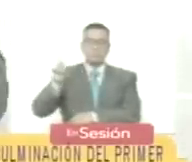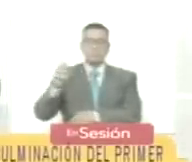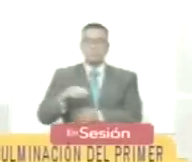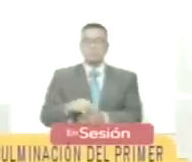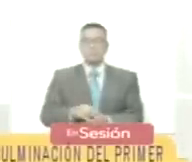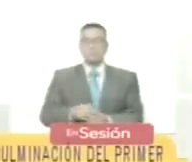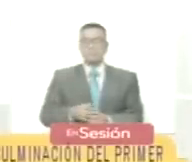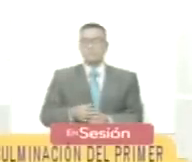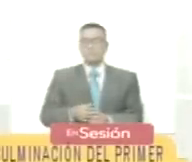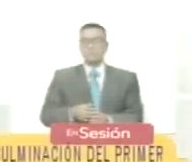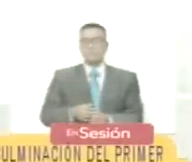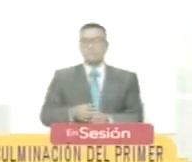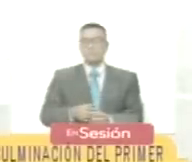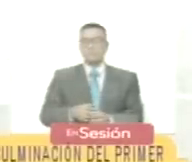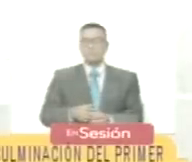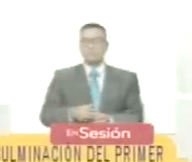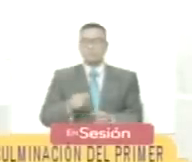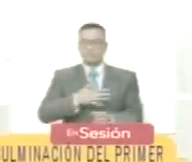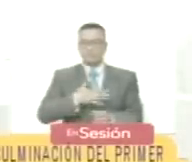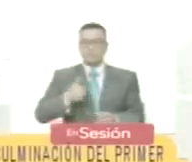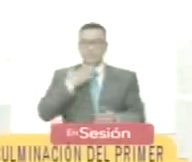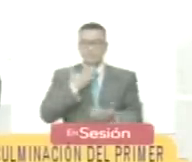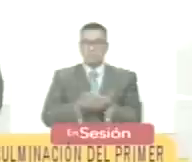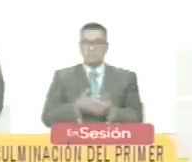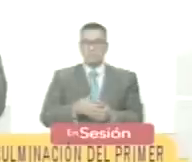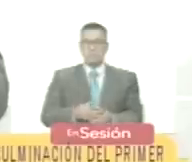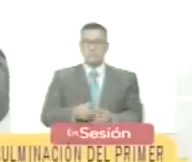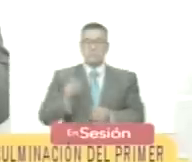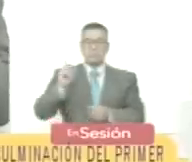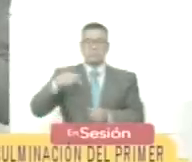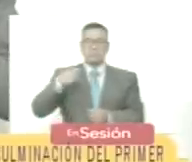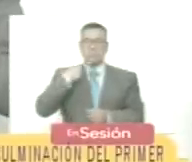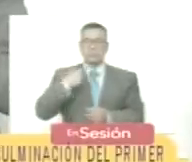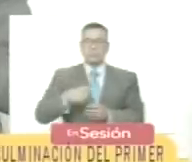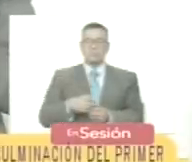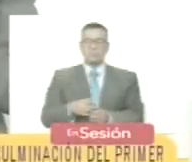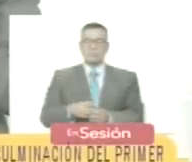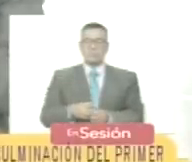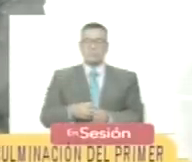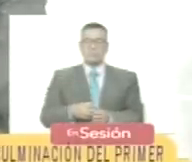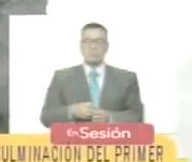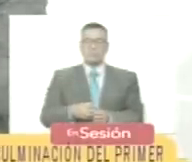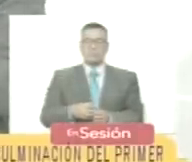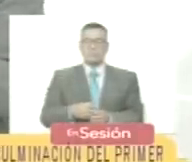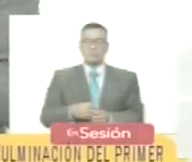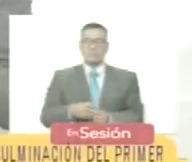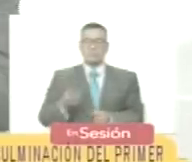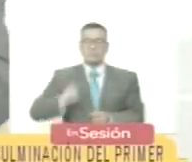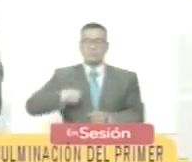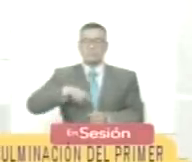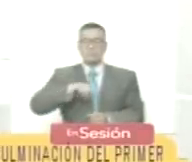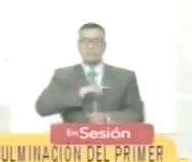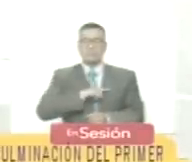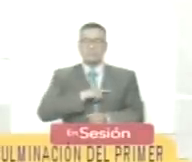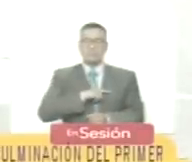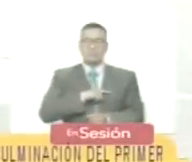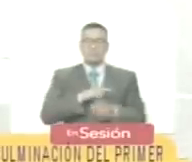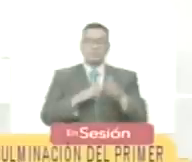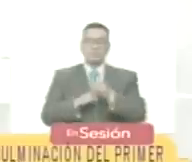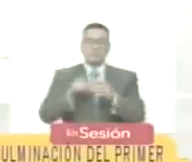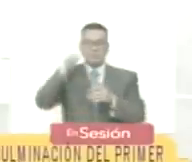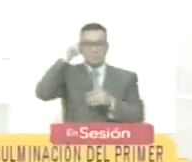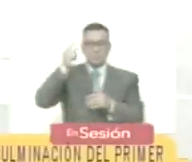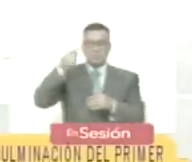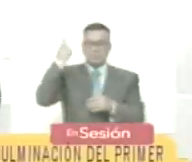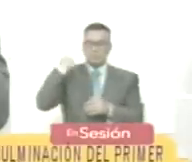de Venezuela. Quiero agradecerles, también decirles que aun cuando entramos en receso desde el día de ayer,